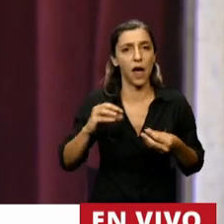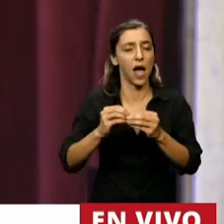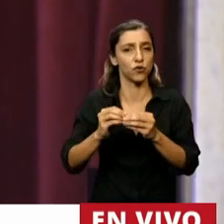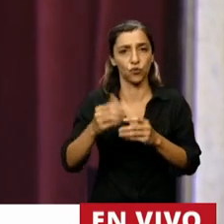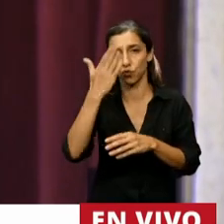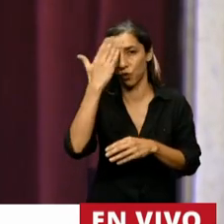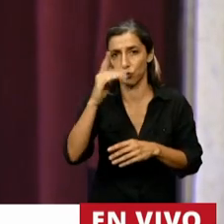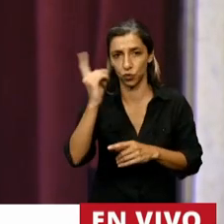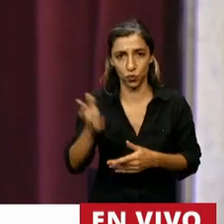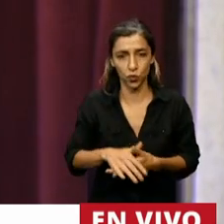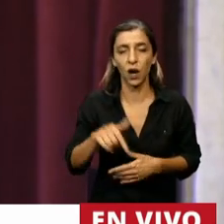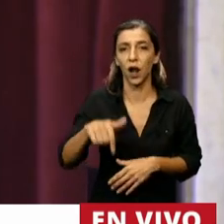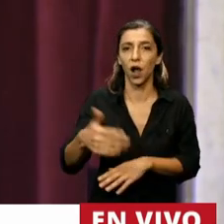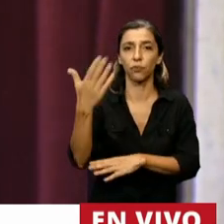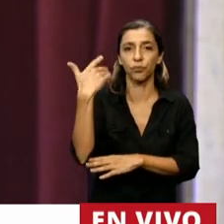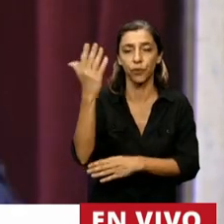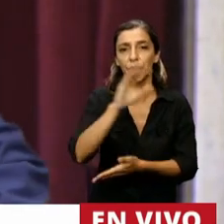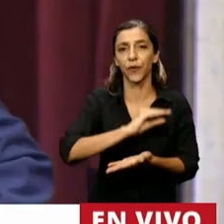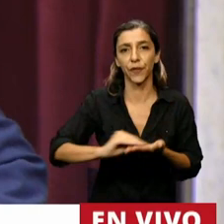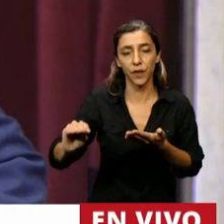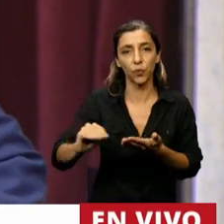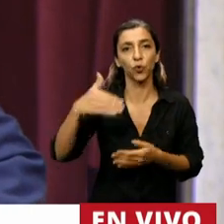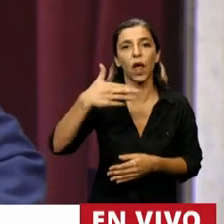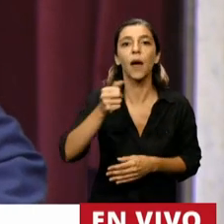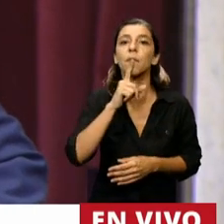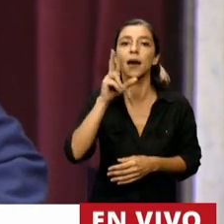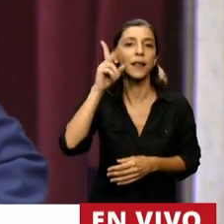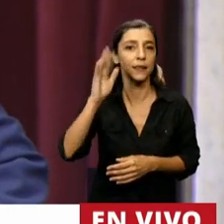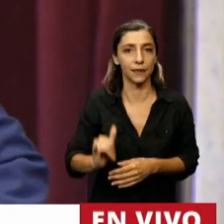la palabra para una cuestión de privilegio la diputada Dolores Martínez.